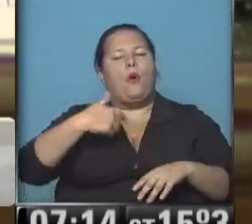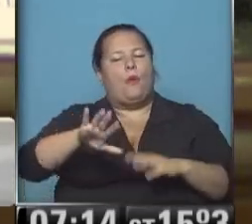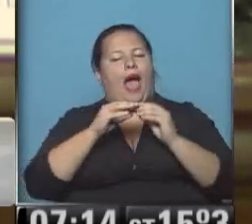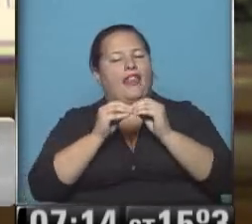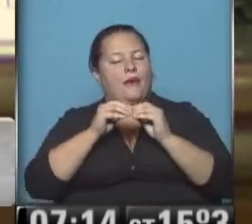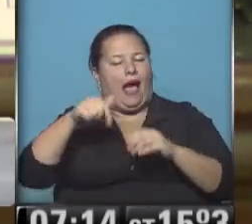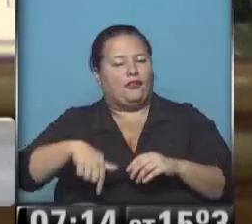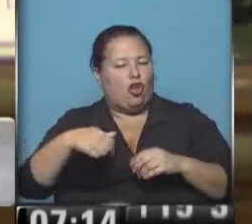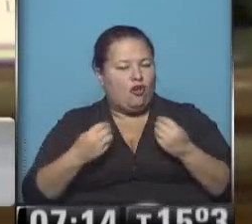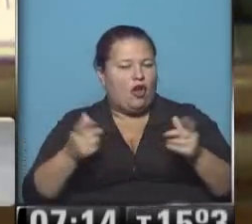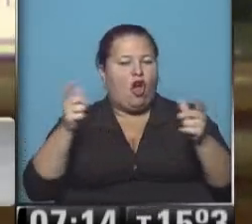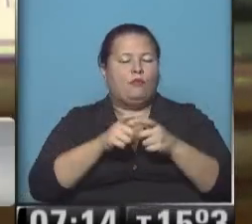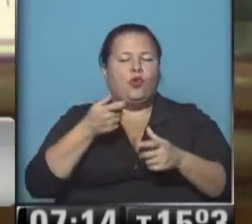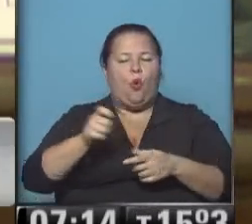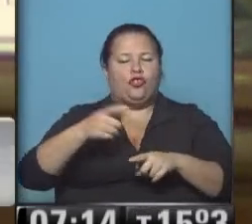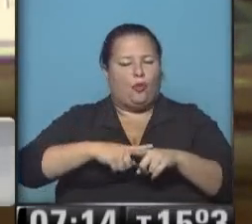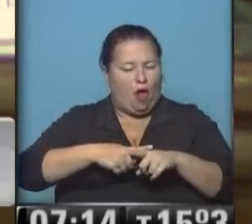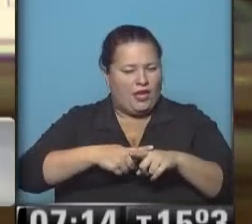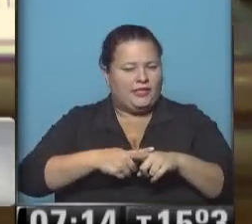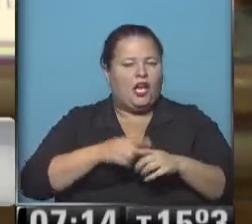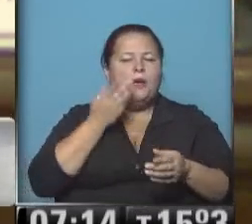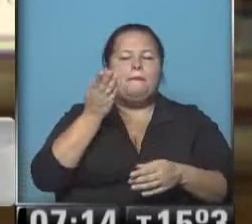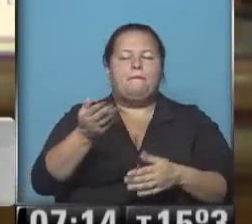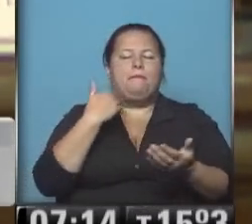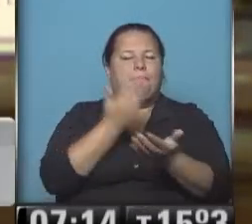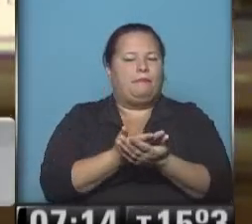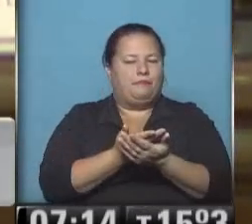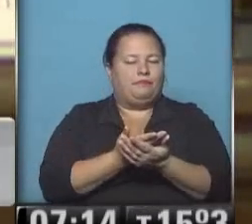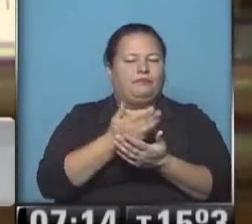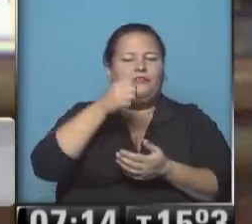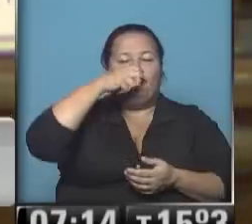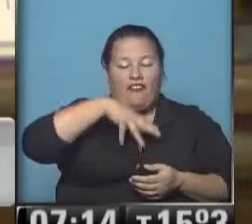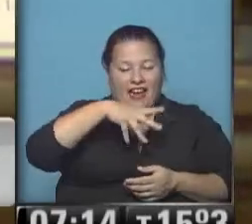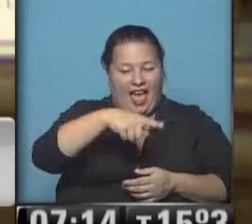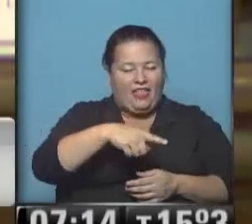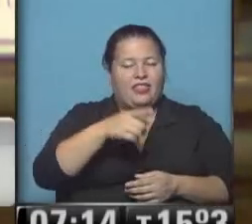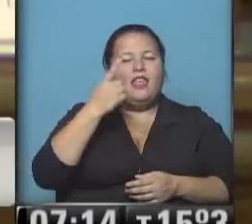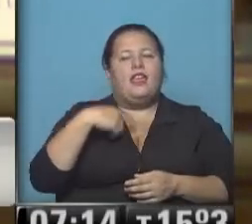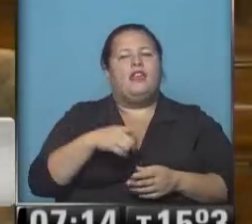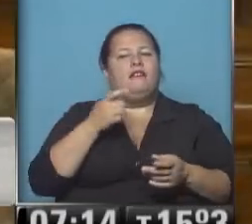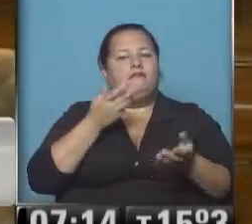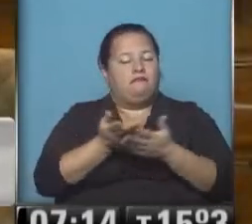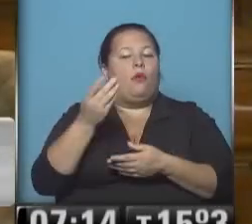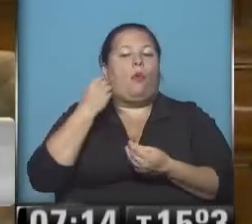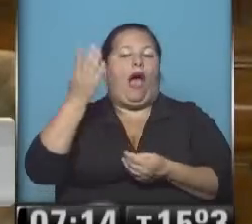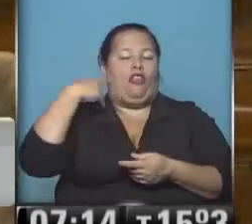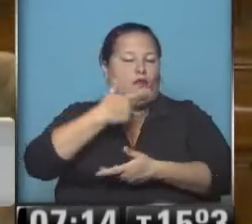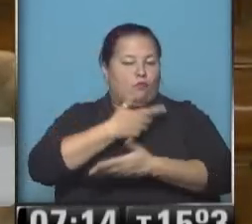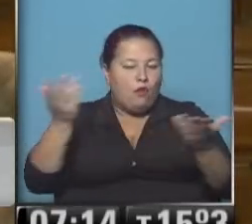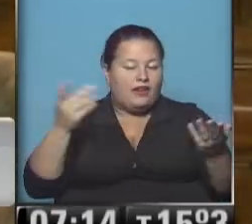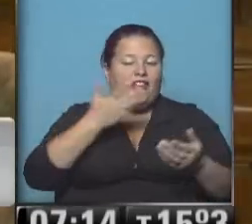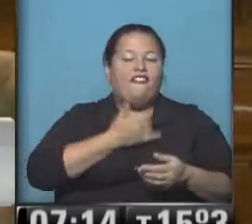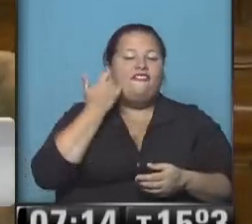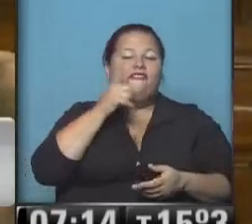debatir en la jornada de hoy en la Comisión de Juicio Político, se trata del pedido presentado por Aníbal Fernández, que tomó relevancia luego de que se conociera que